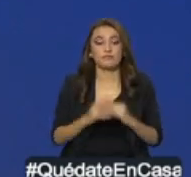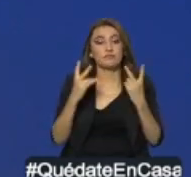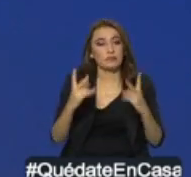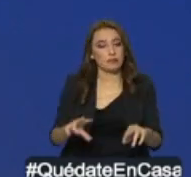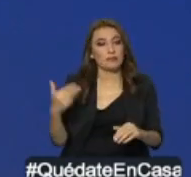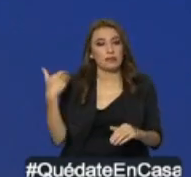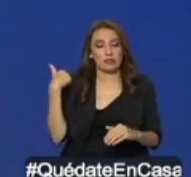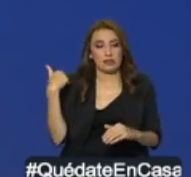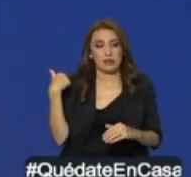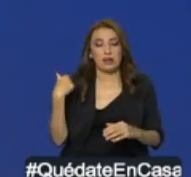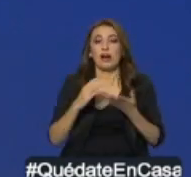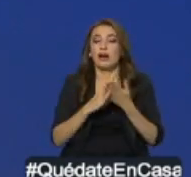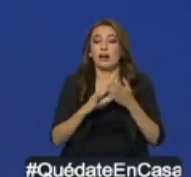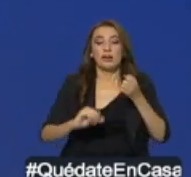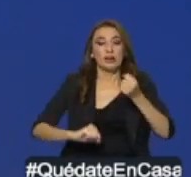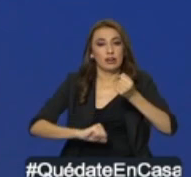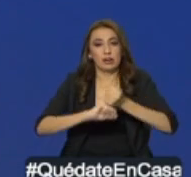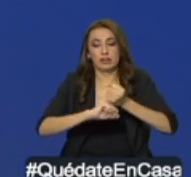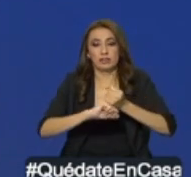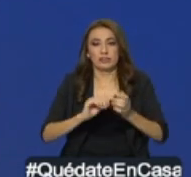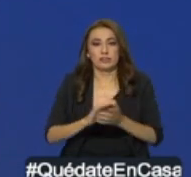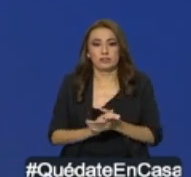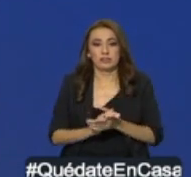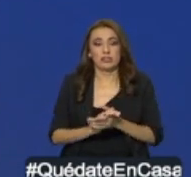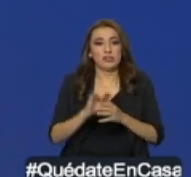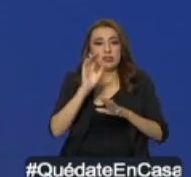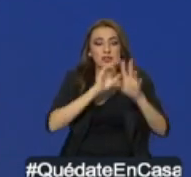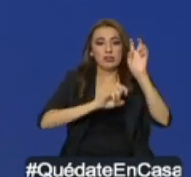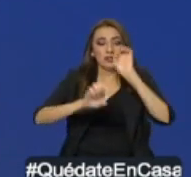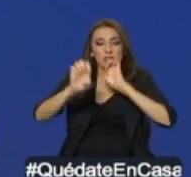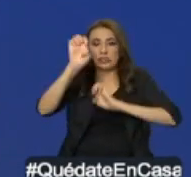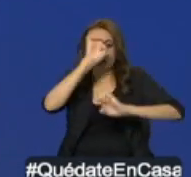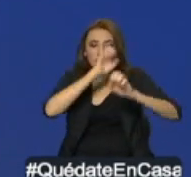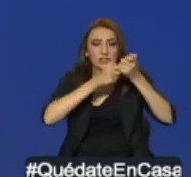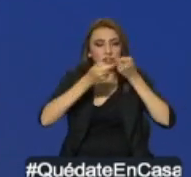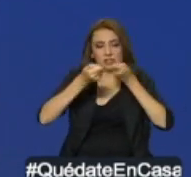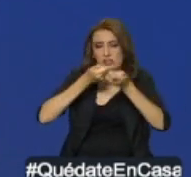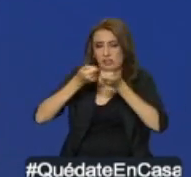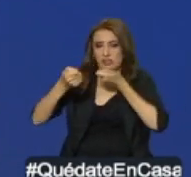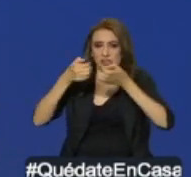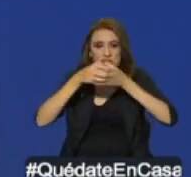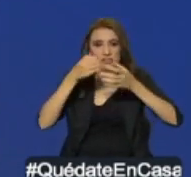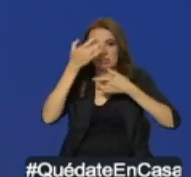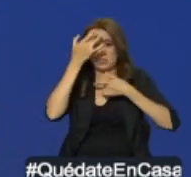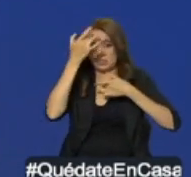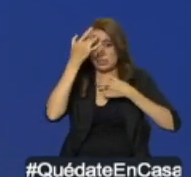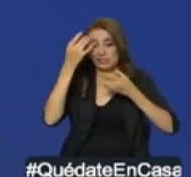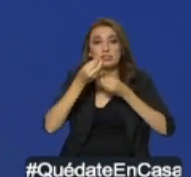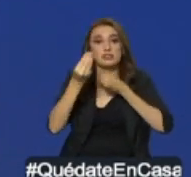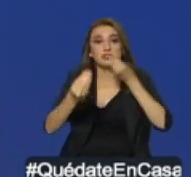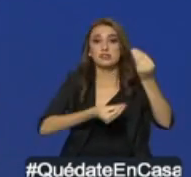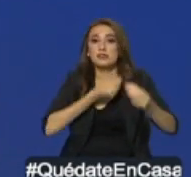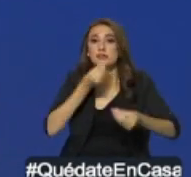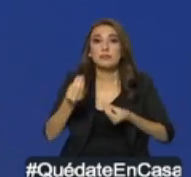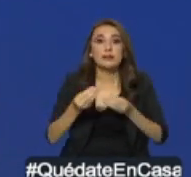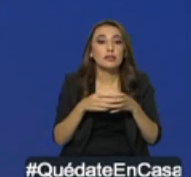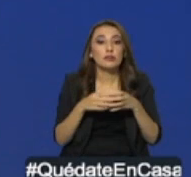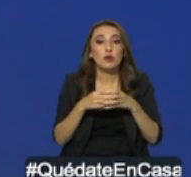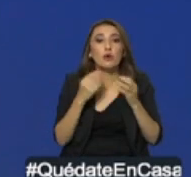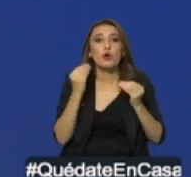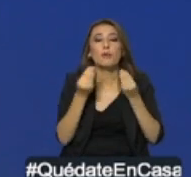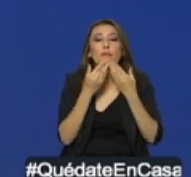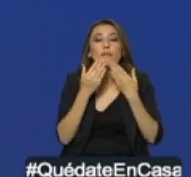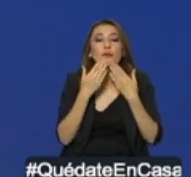científico el aprendizaje del manejo y tratamiento de esta nueva enfermedad es dinámico y debe aplicarse